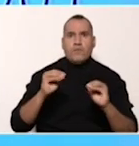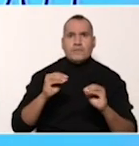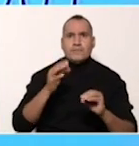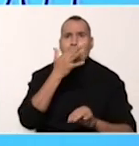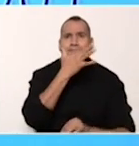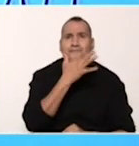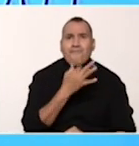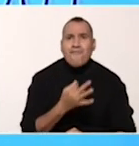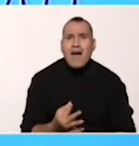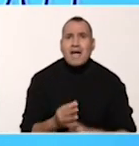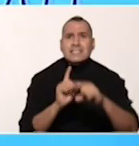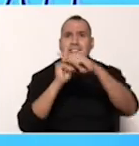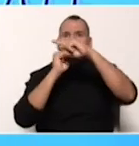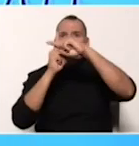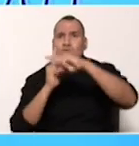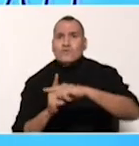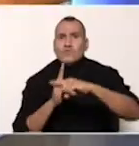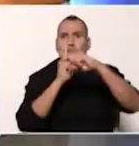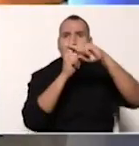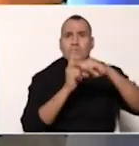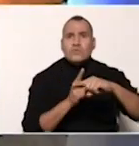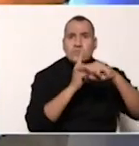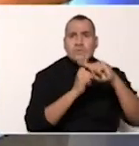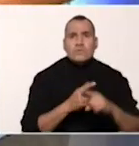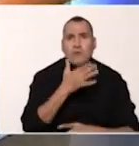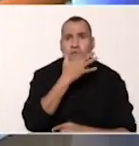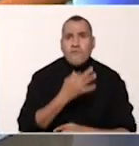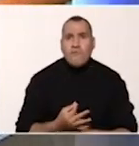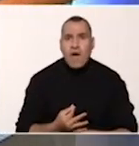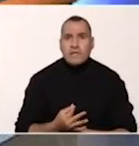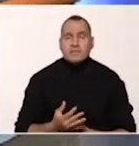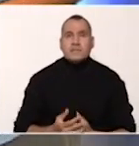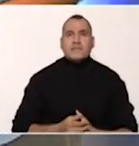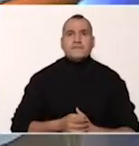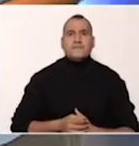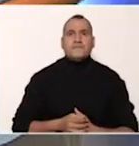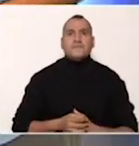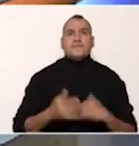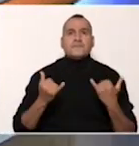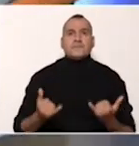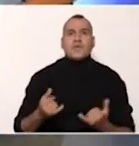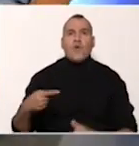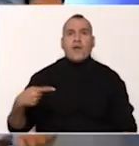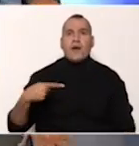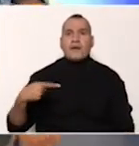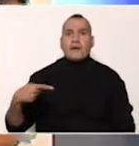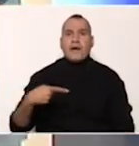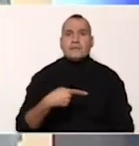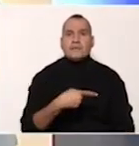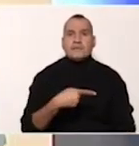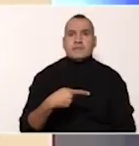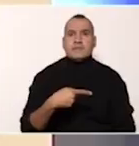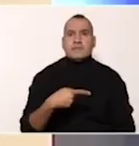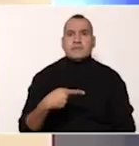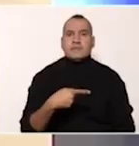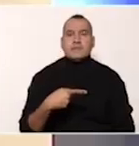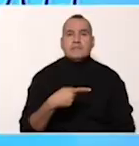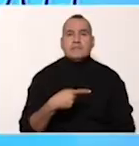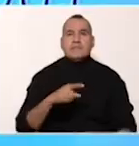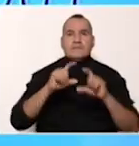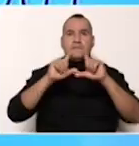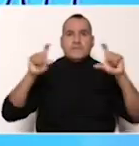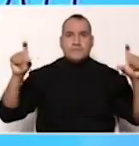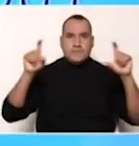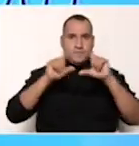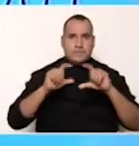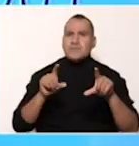qué fácil es la suma de polinomios? Ahora vamos a ver resta de polinomios. La resta de polinomios se hace en